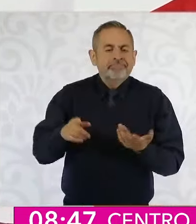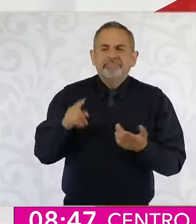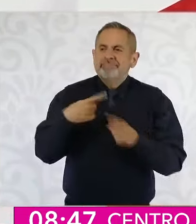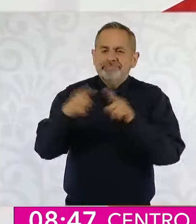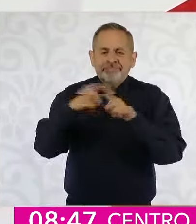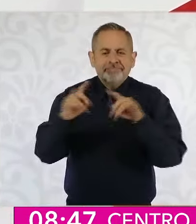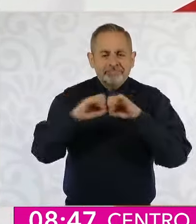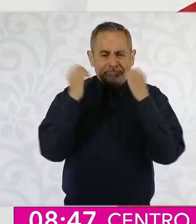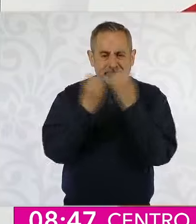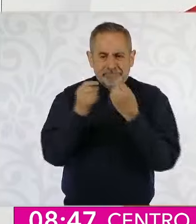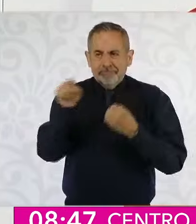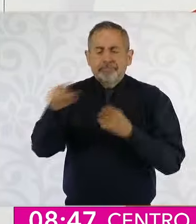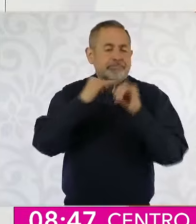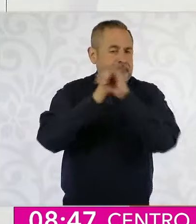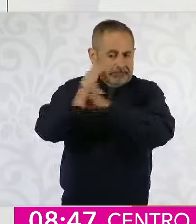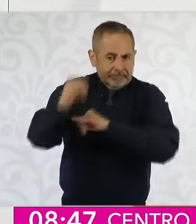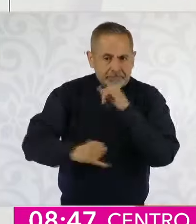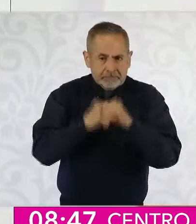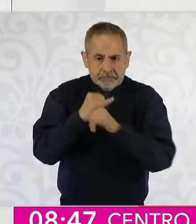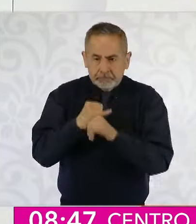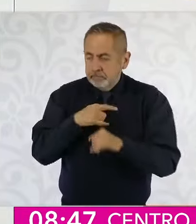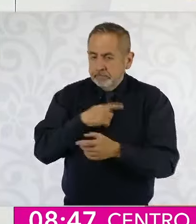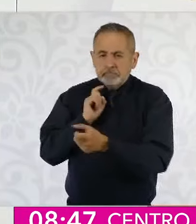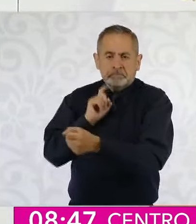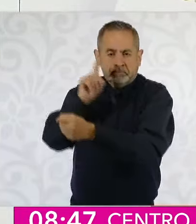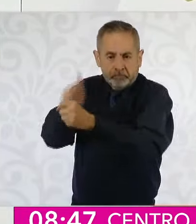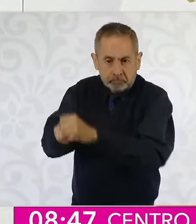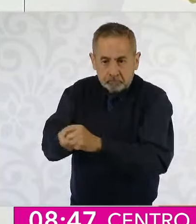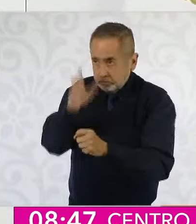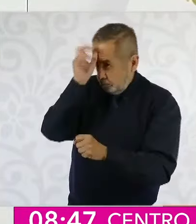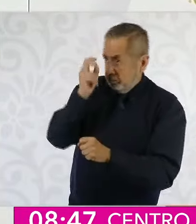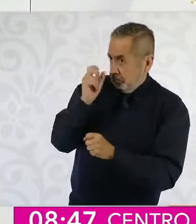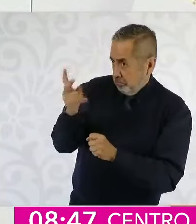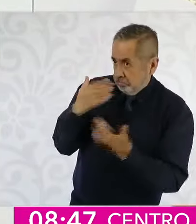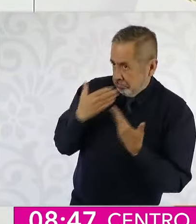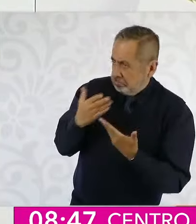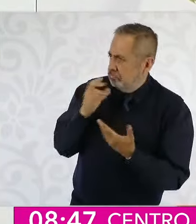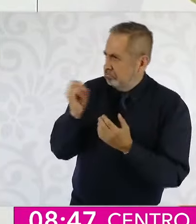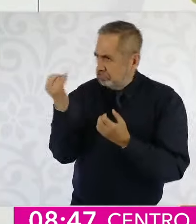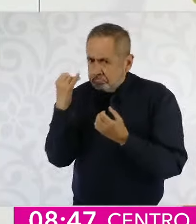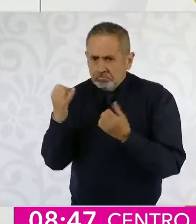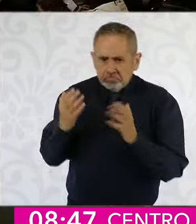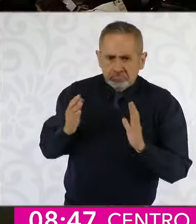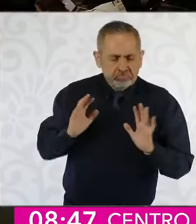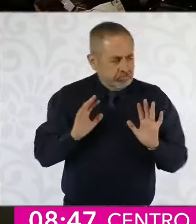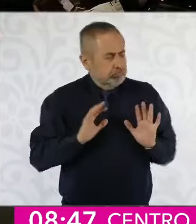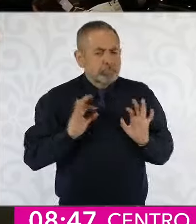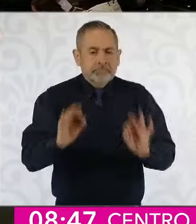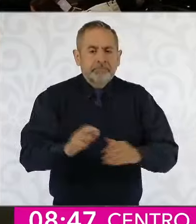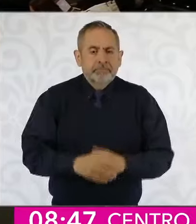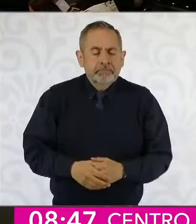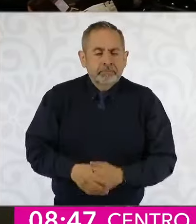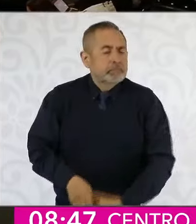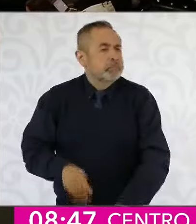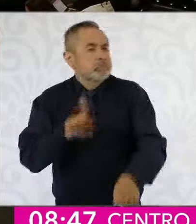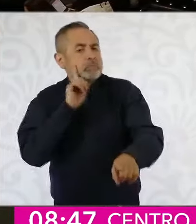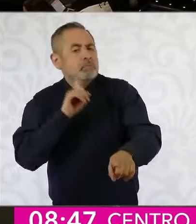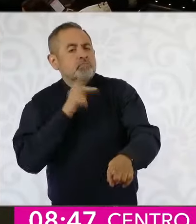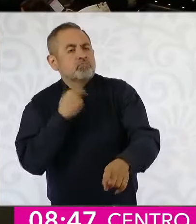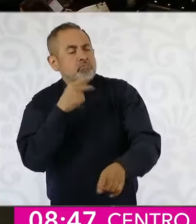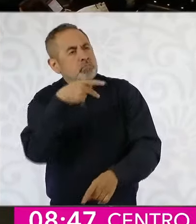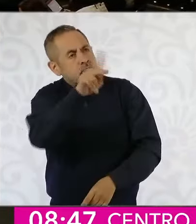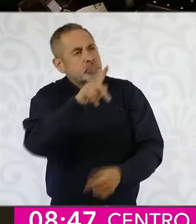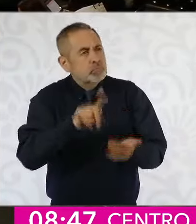las organizaciones internacionales a las que pertenecemos. Pero la economía mexicana sí estaría